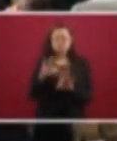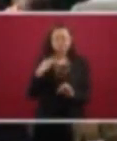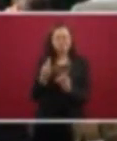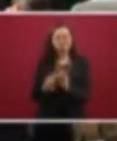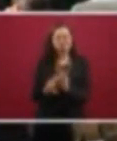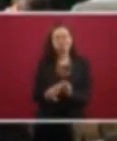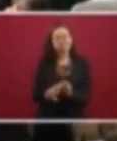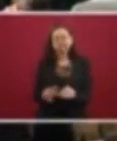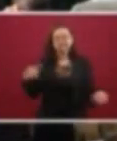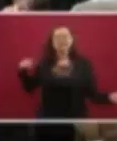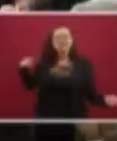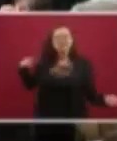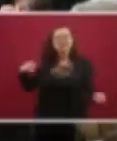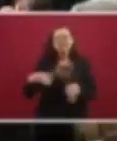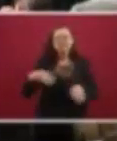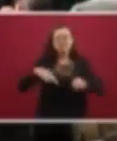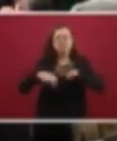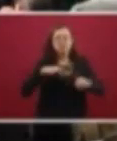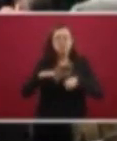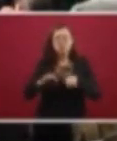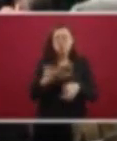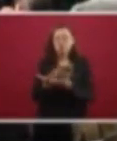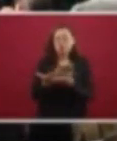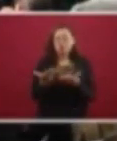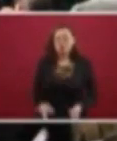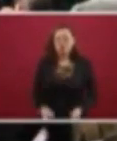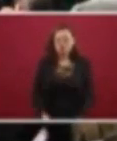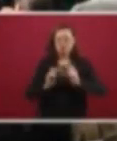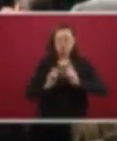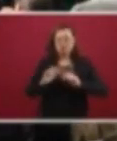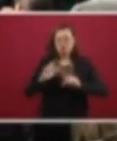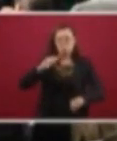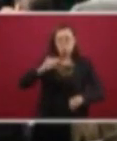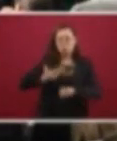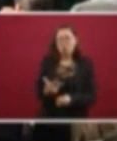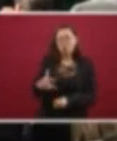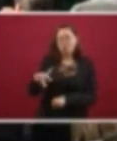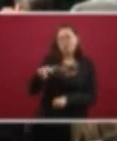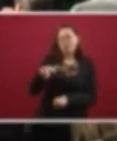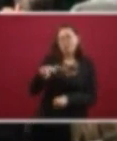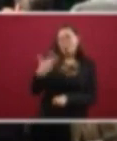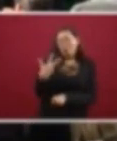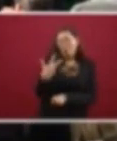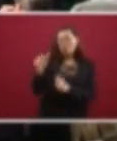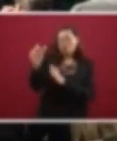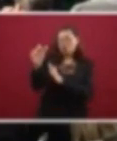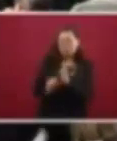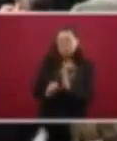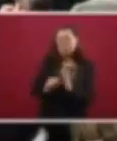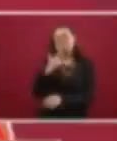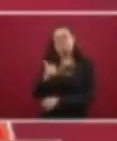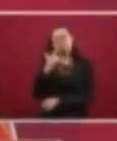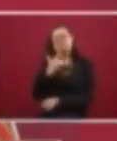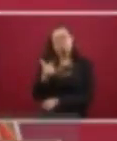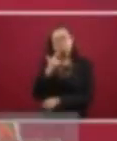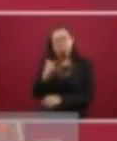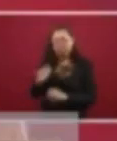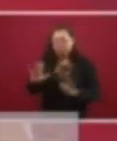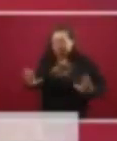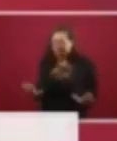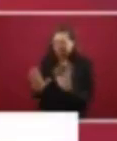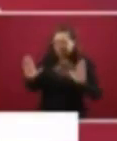deporte. El recurso se les va a entregar en una ocasión,